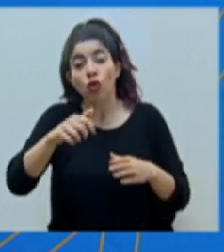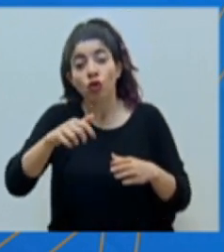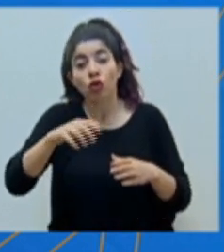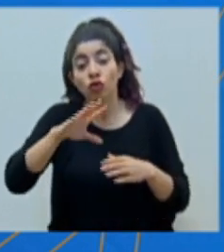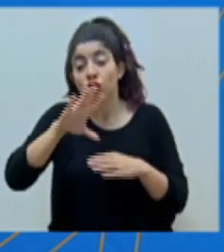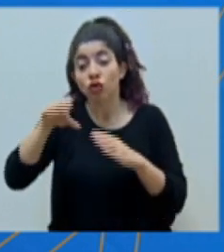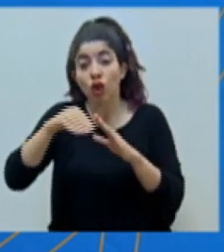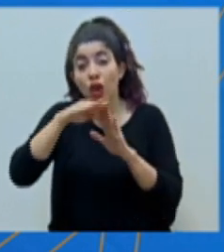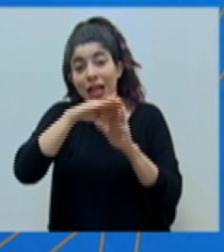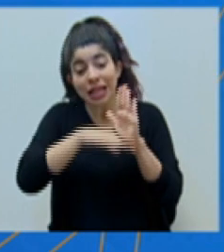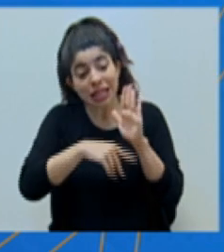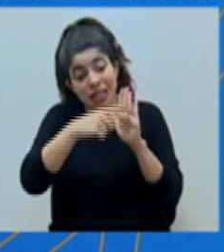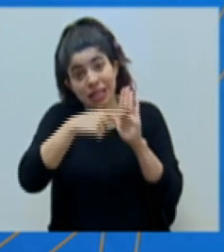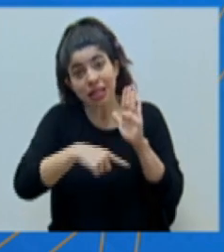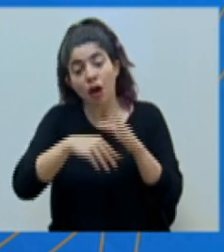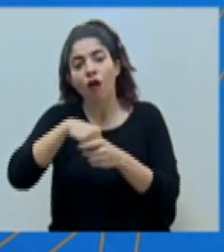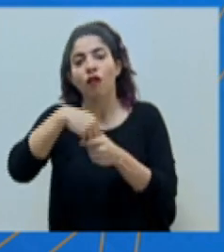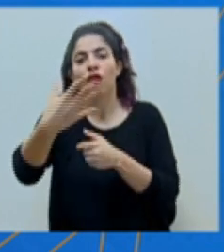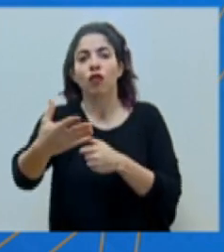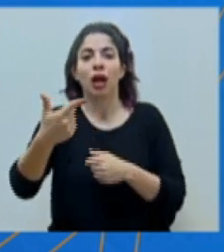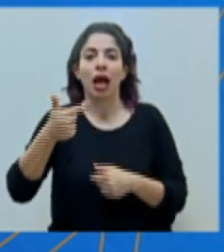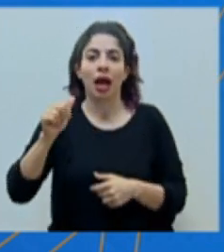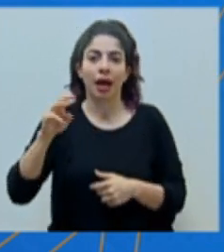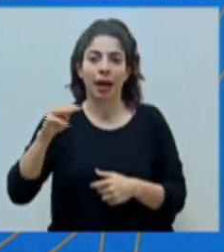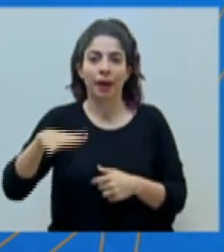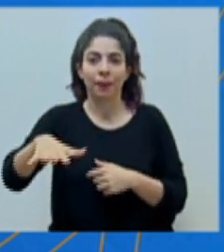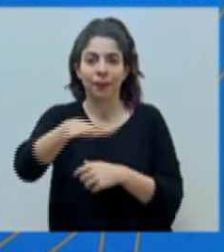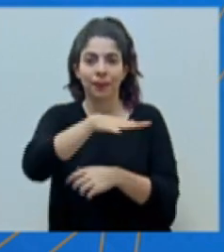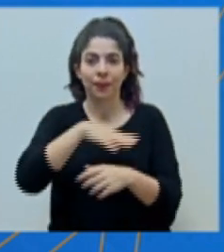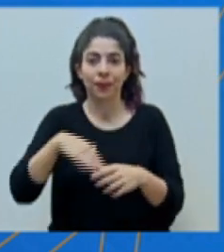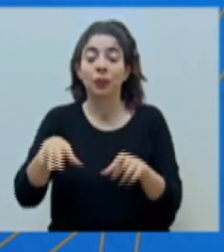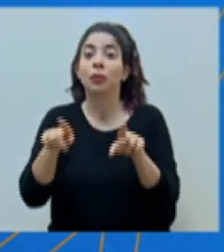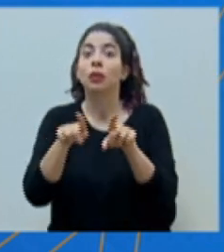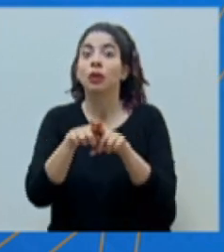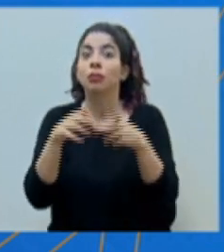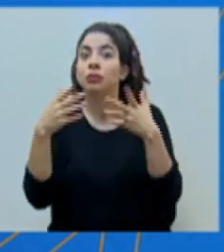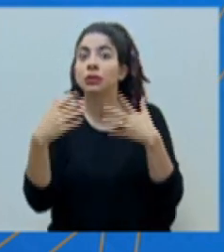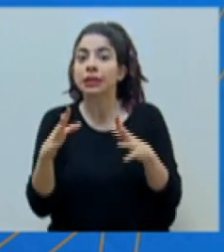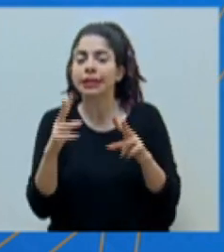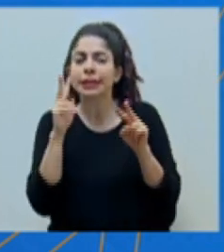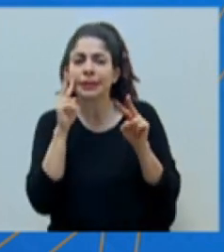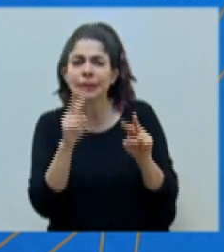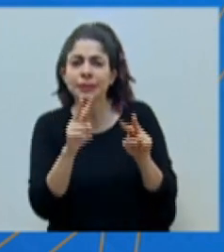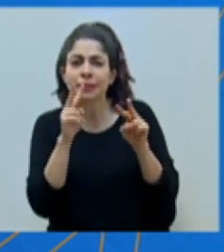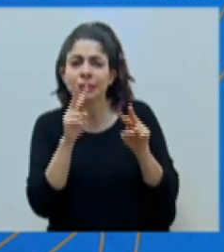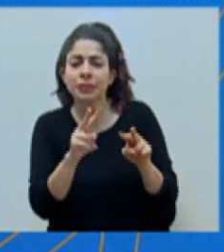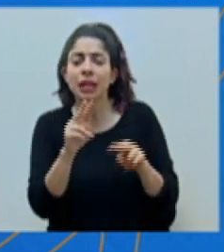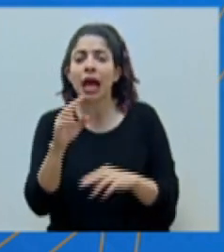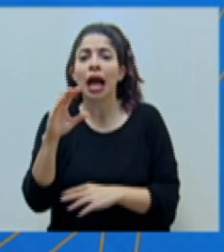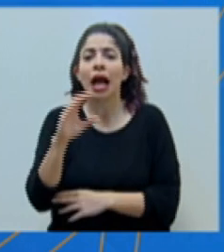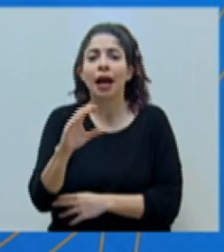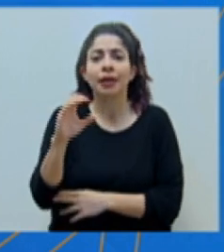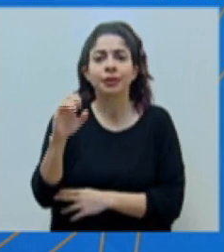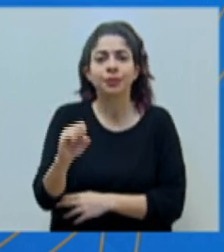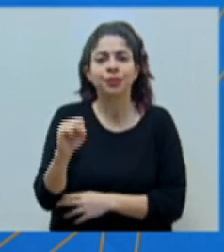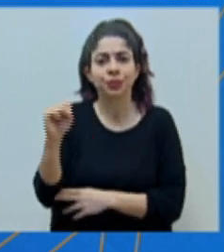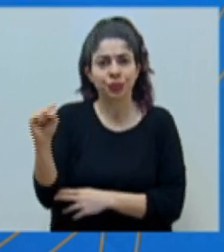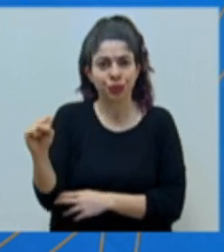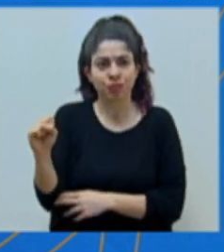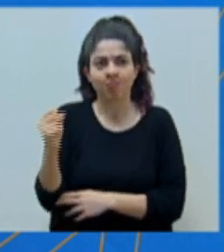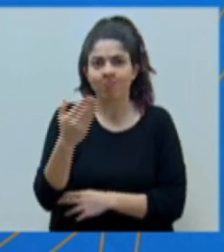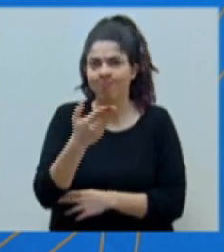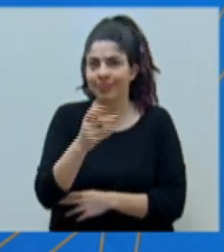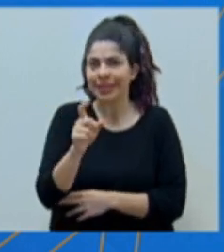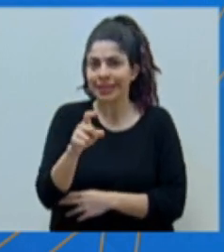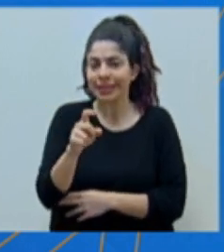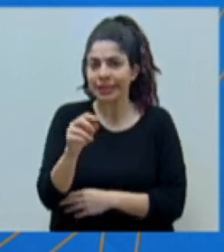zonas fuera del gran área metropolitana. También hemos estado viendo cómo la Caja Costarricense de Seguro Social tiene que